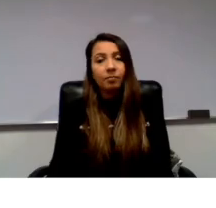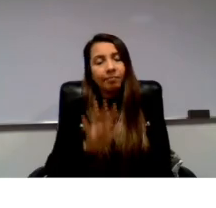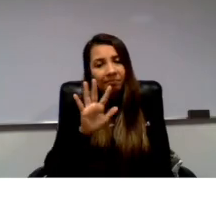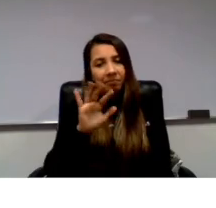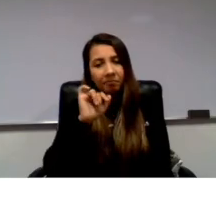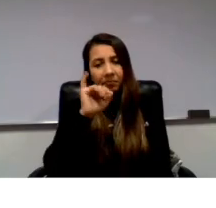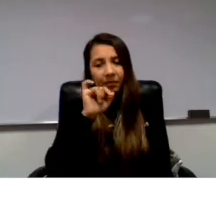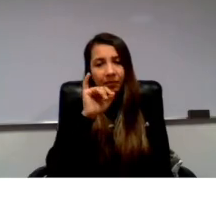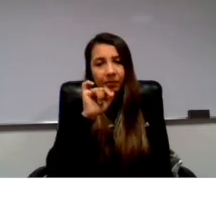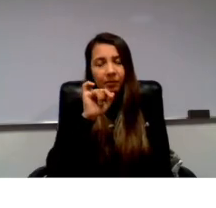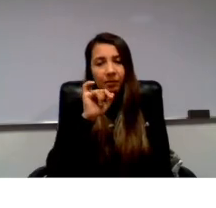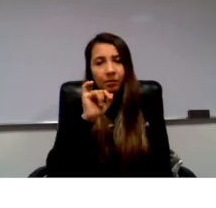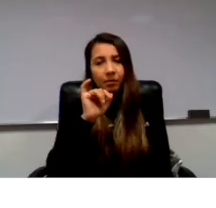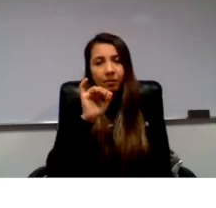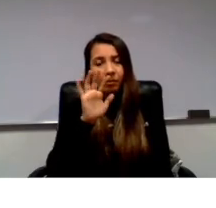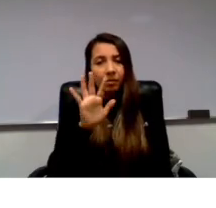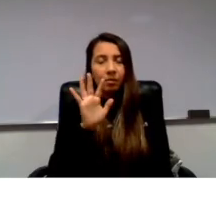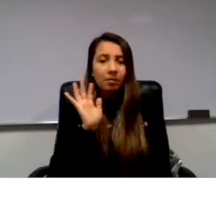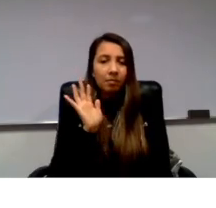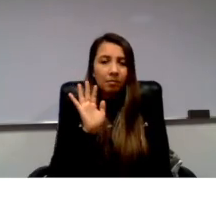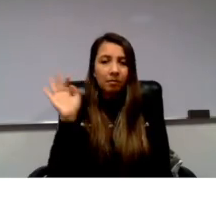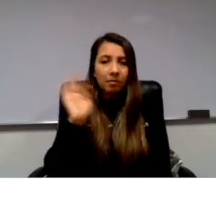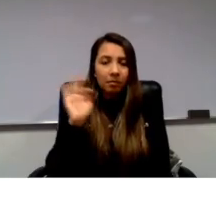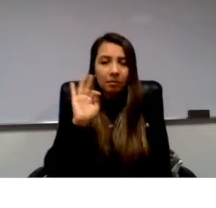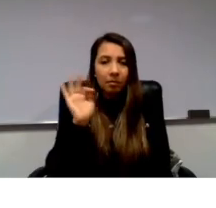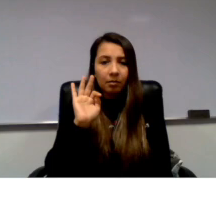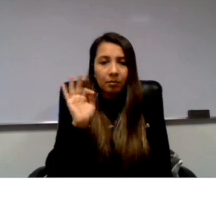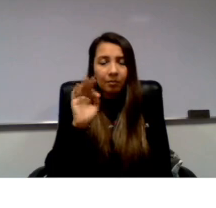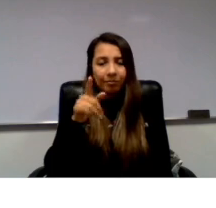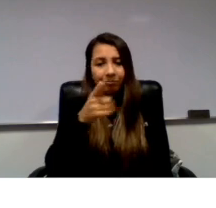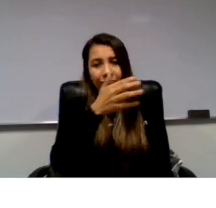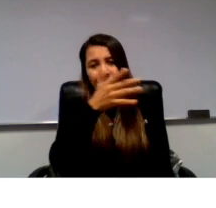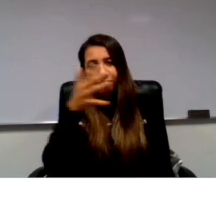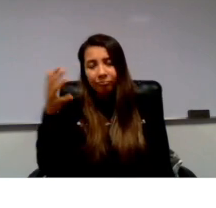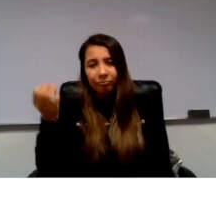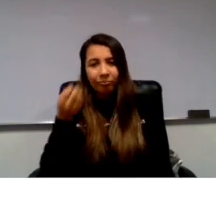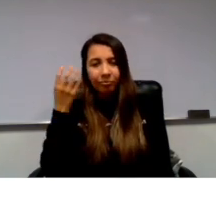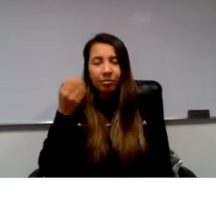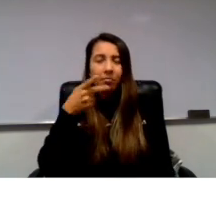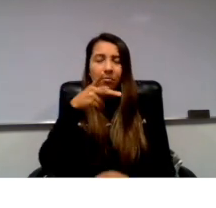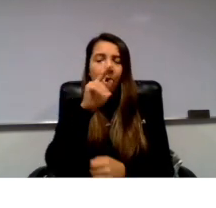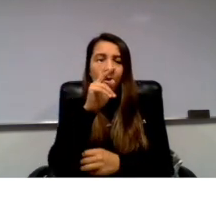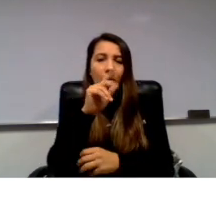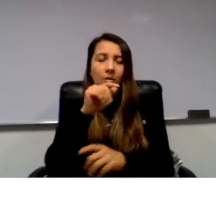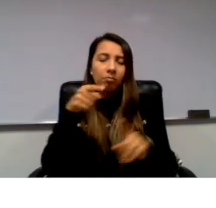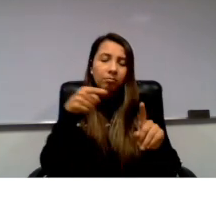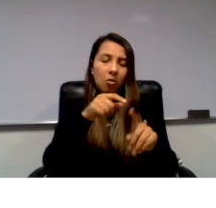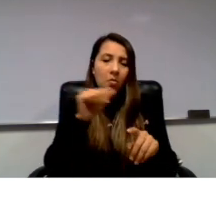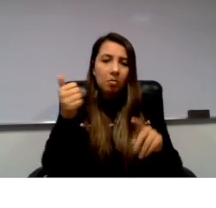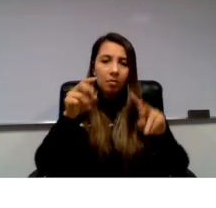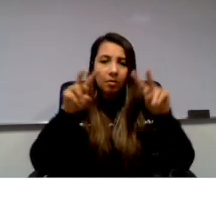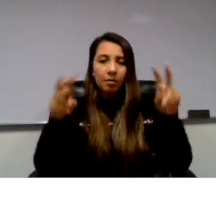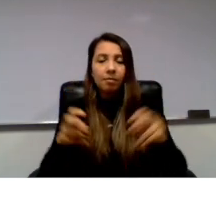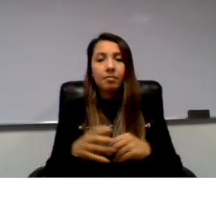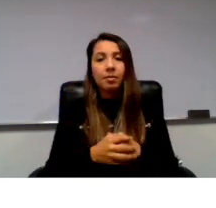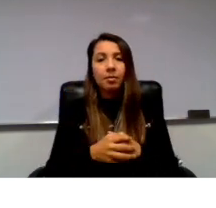Bueno, sí, uno que tal vez salió en la plática, pero no tiene que ver exactamente con el tema, y